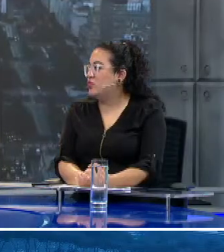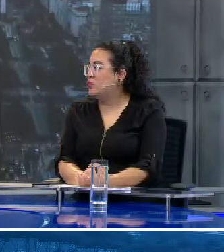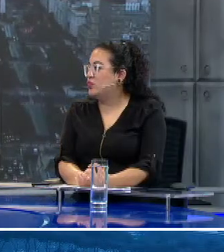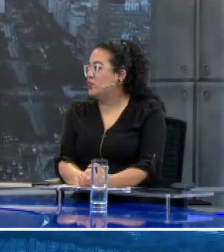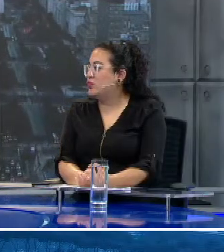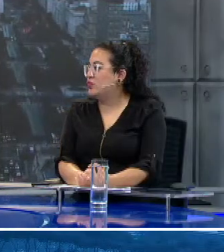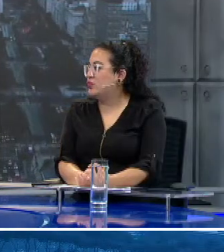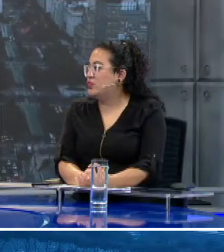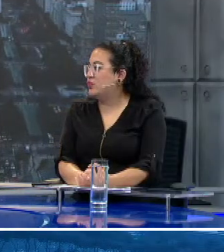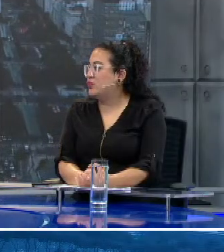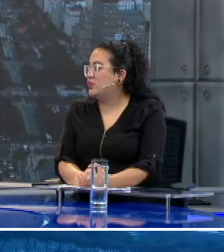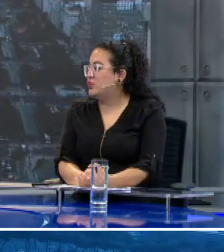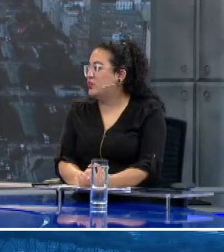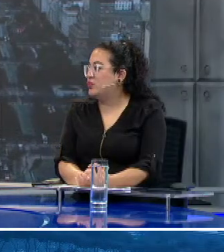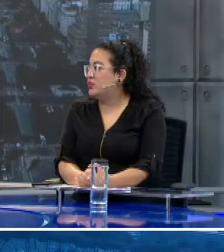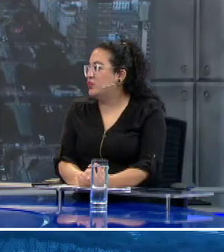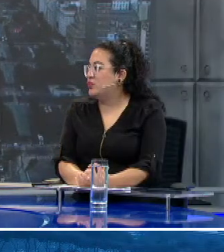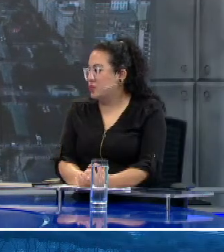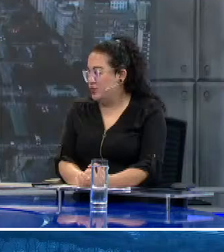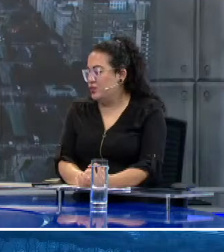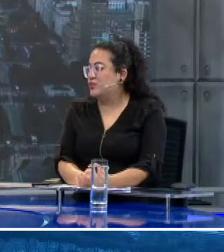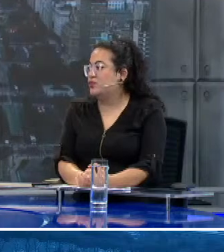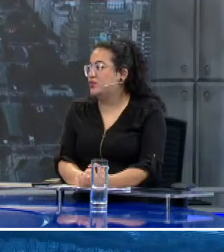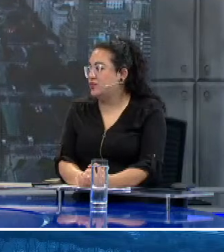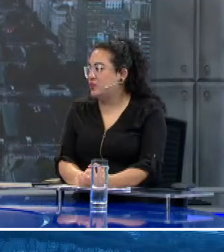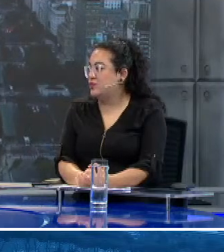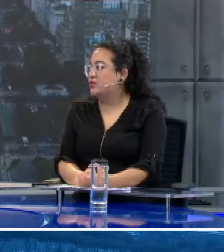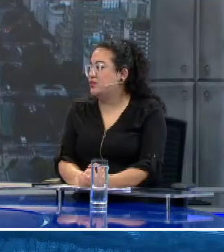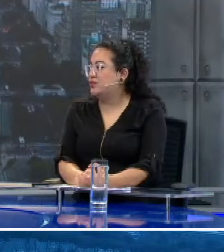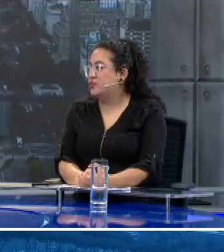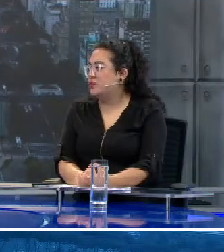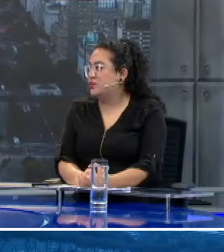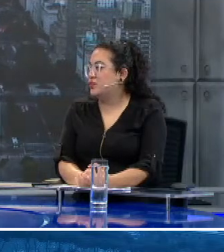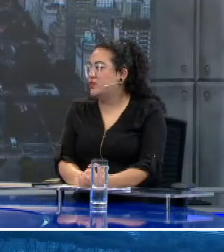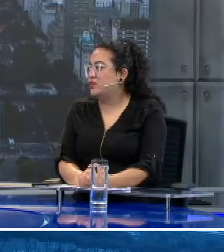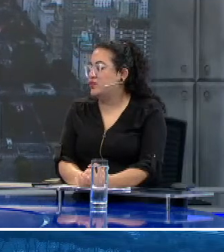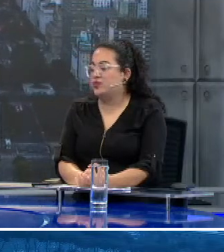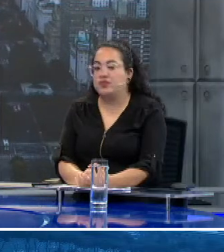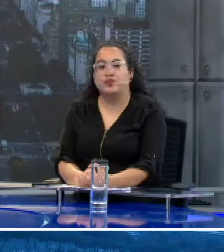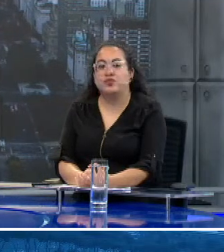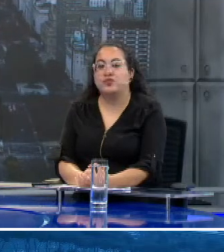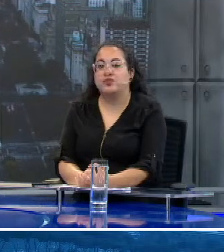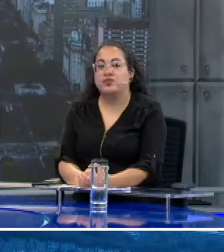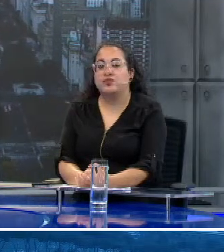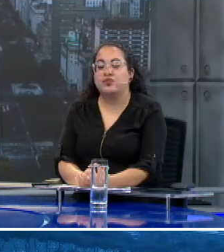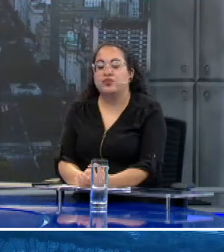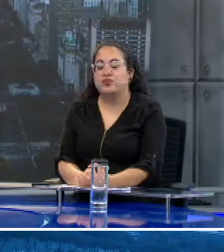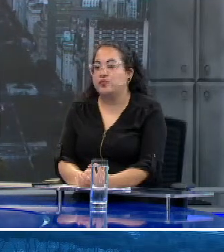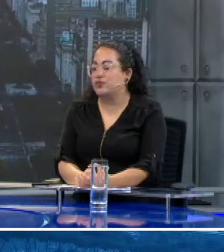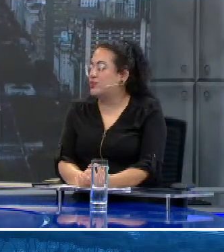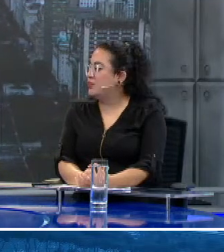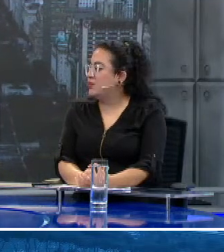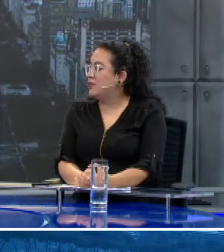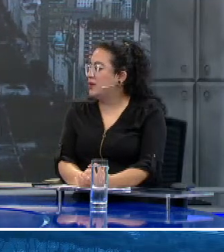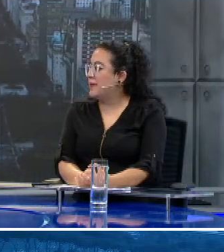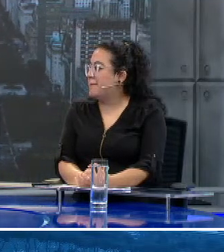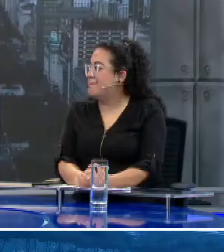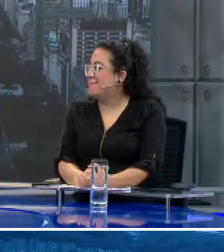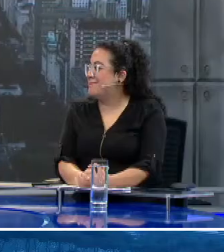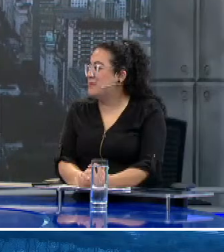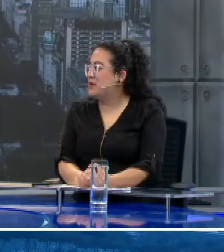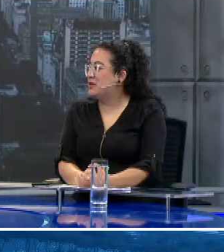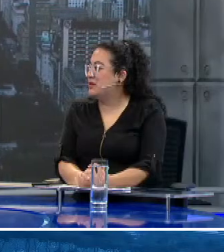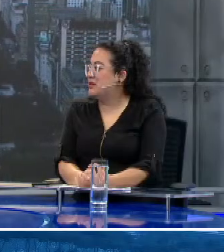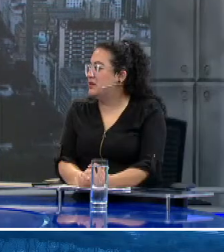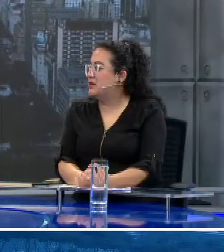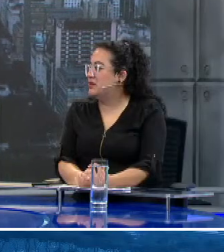Hubo algunas ausencias, no todos pudieron estar presentes también, porque desde temprano, ya desde el día lunes, circulaba la posibilidad de que se